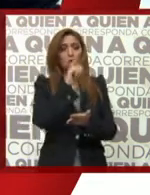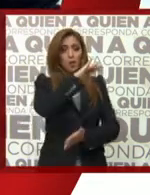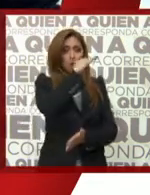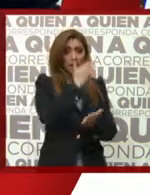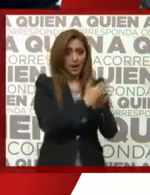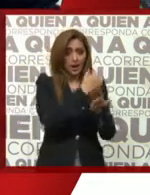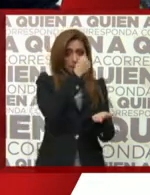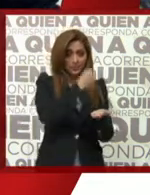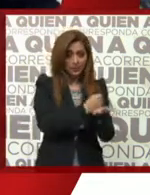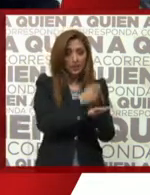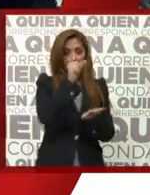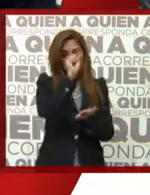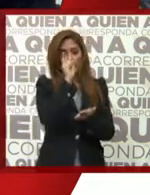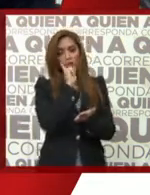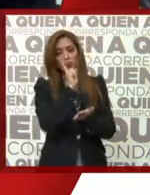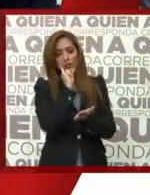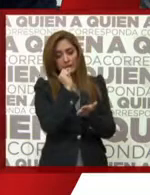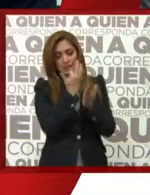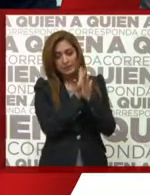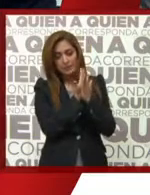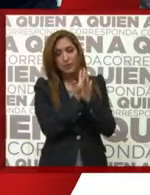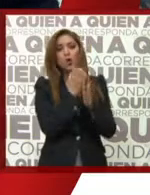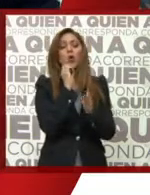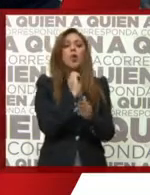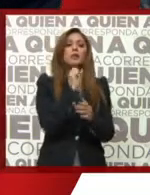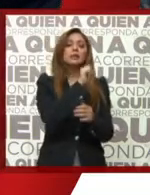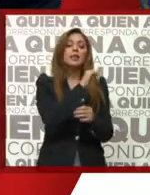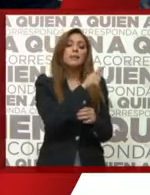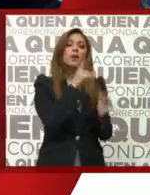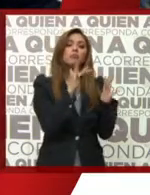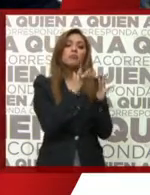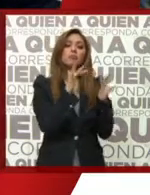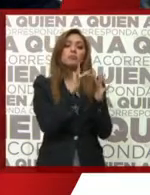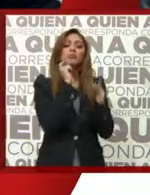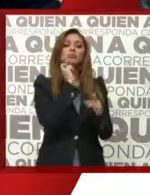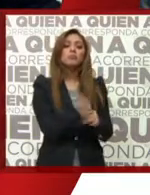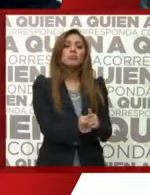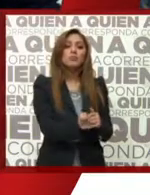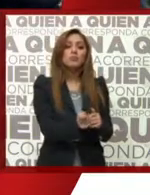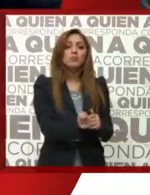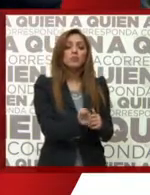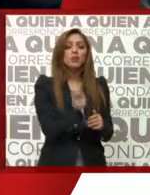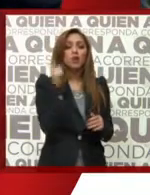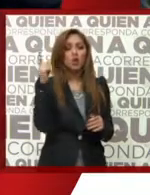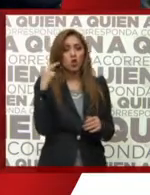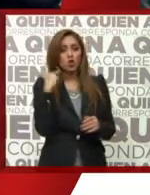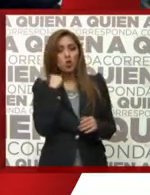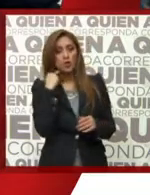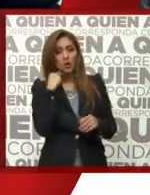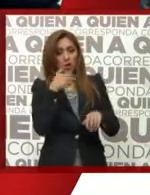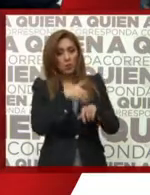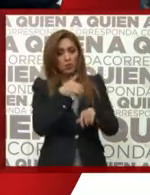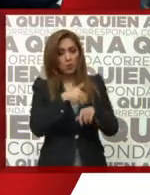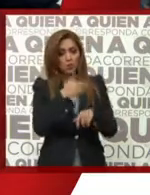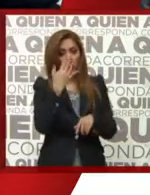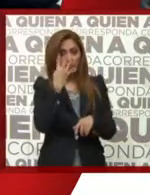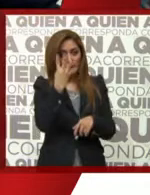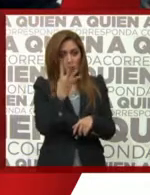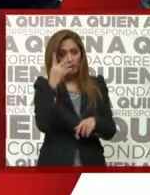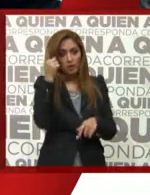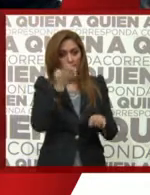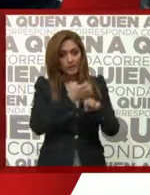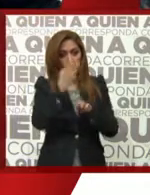programa, ahí sí me van a aguantar un poquitito, o si puedes hacerlo ahora, Samia, hablar directamente o a la notaría 54 en el Estado de